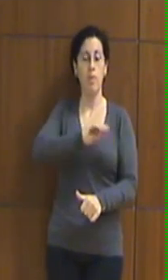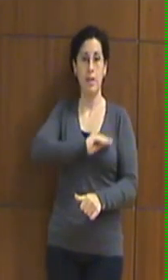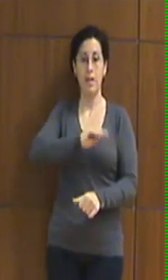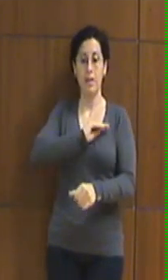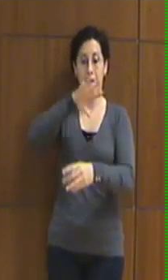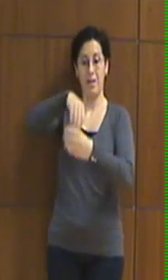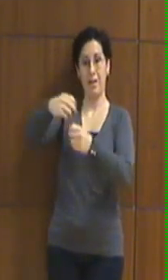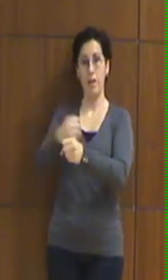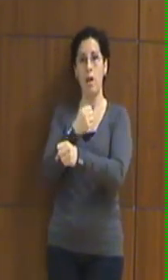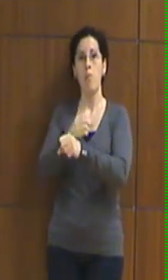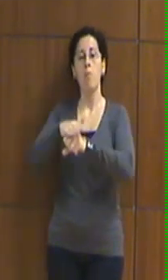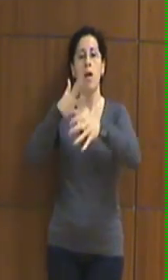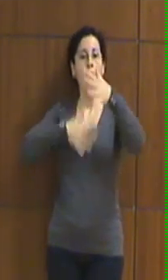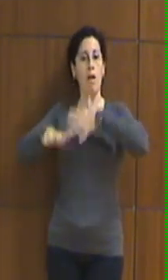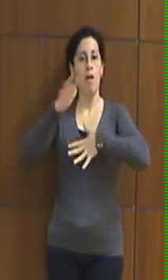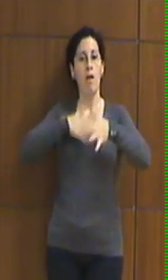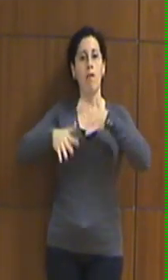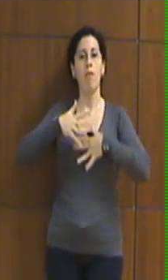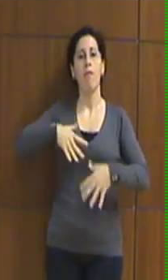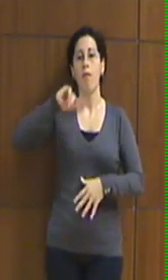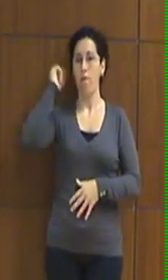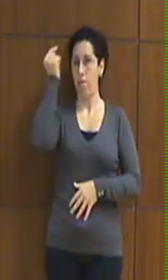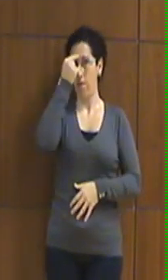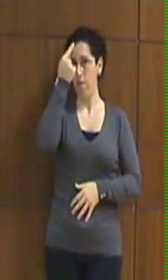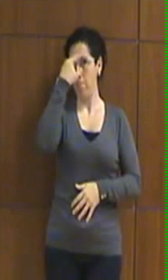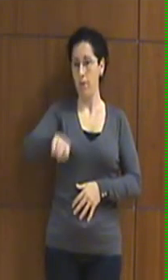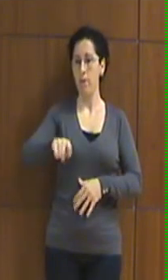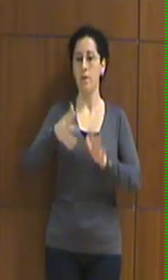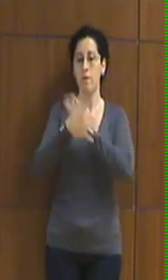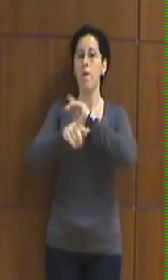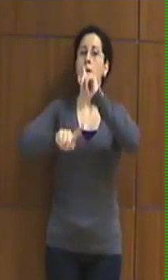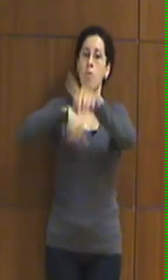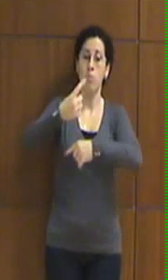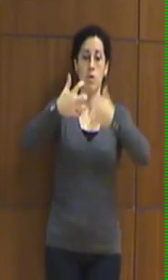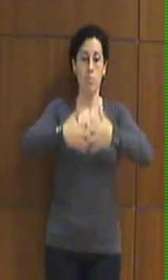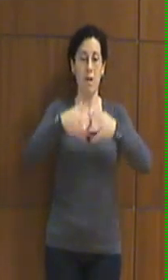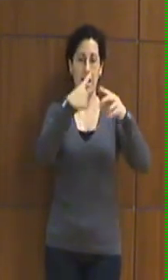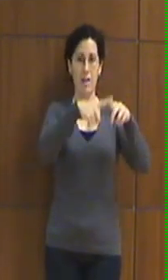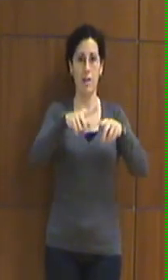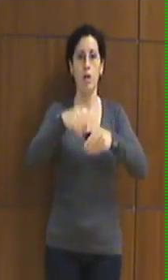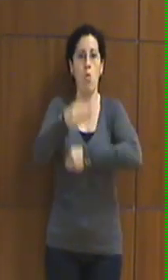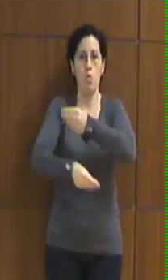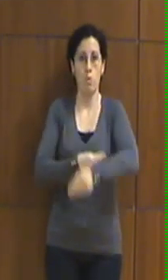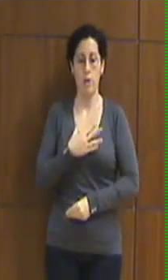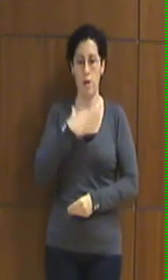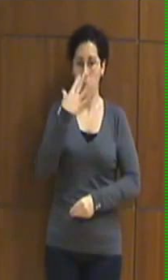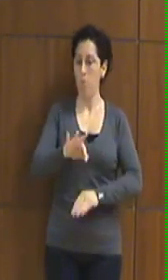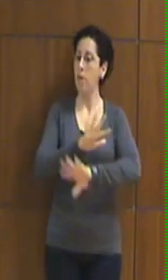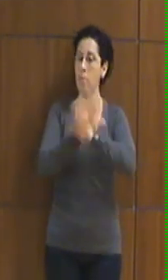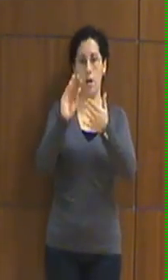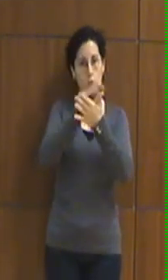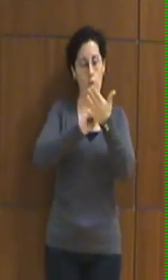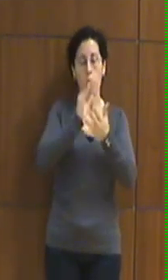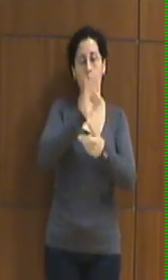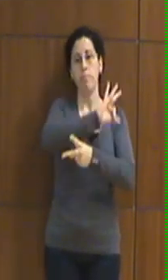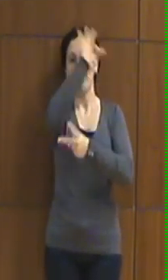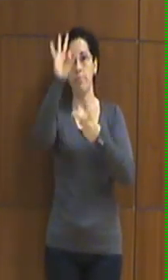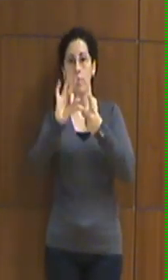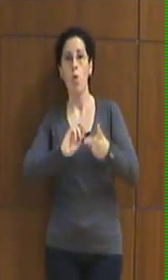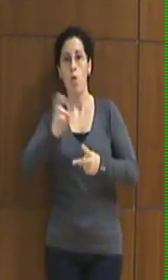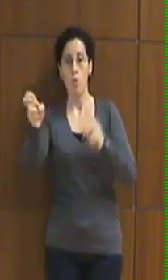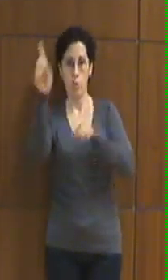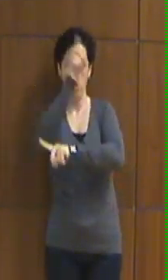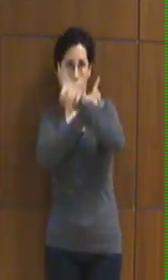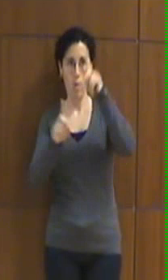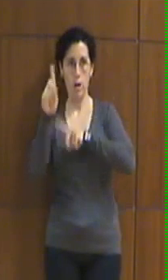ellos adquirieron los conocimientos necesarios para poder manejar la maquinaria. Pero luego la segunda parte que se nos encontró, el segundo